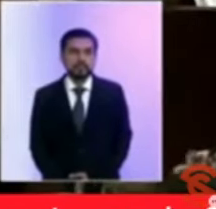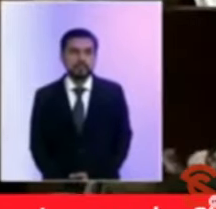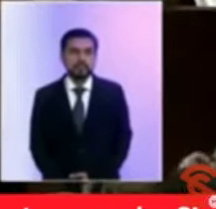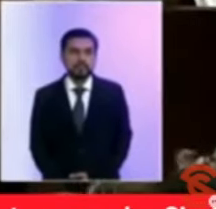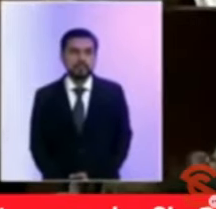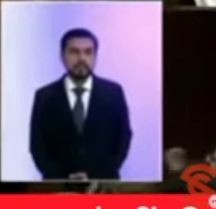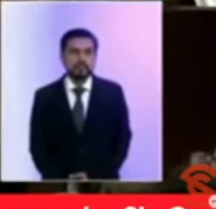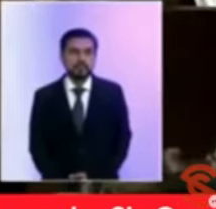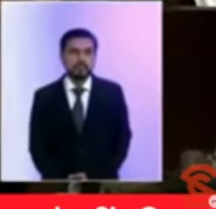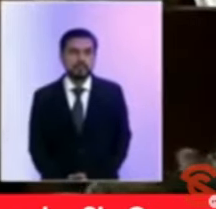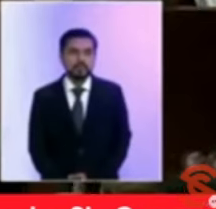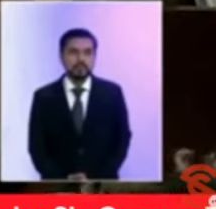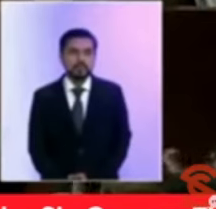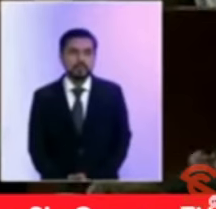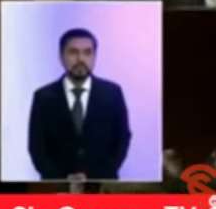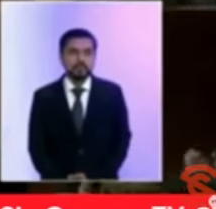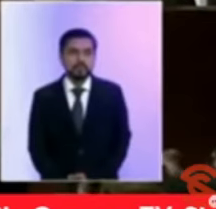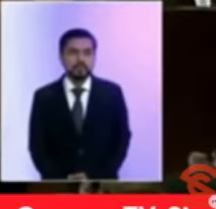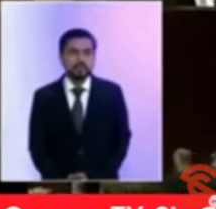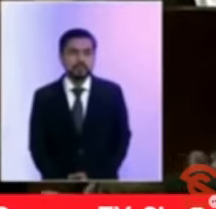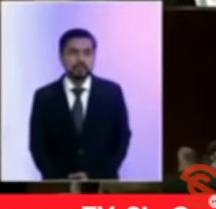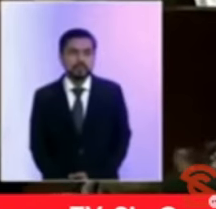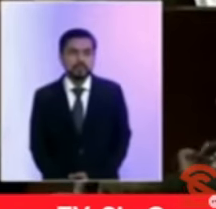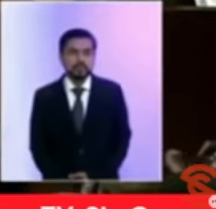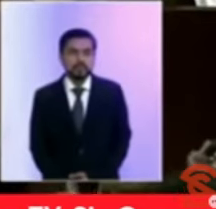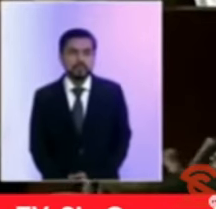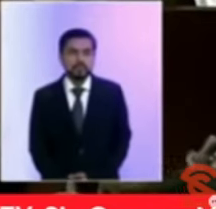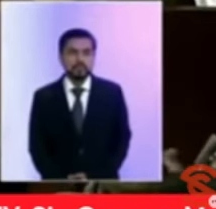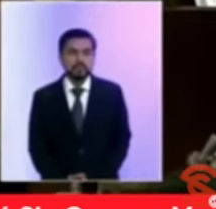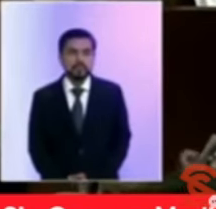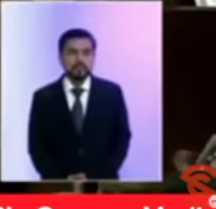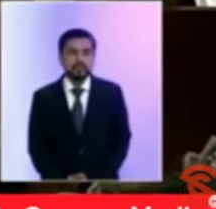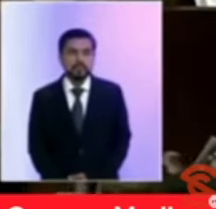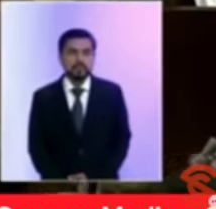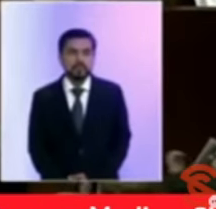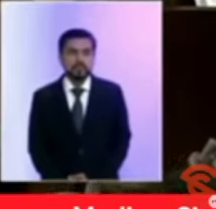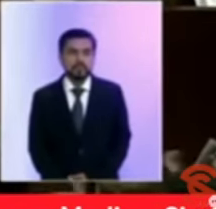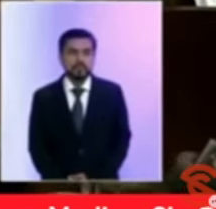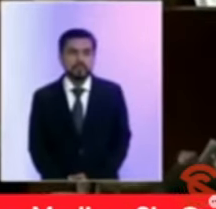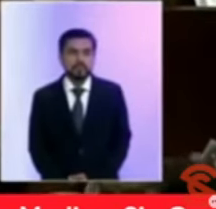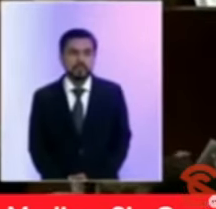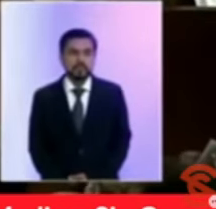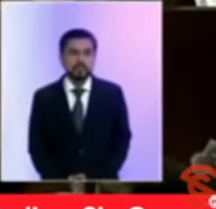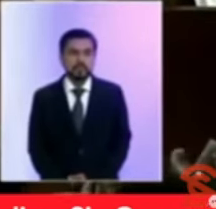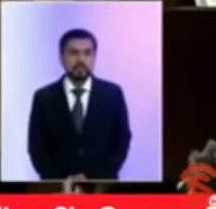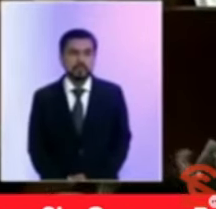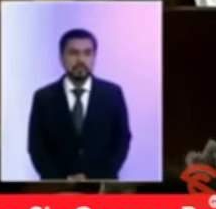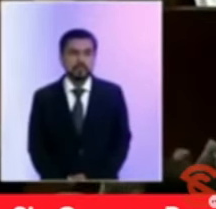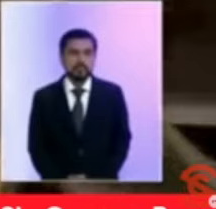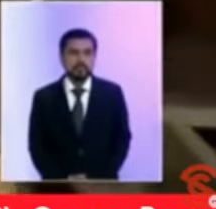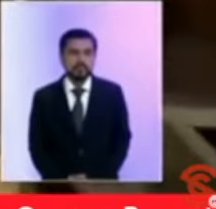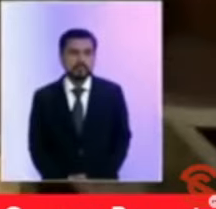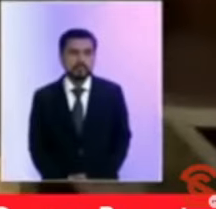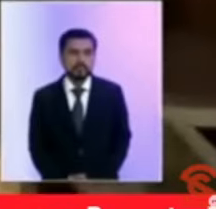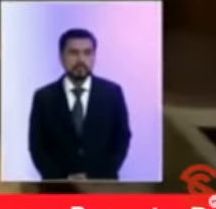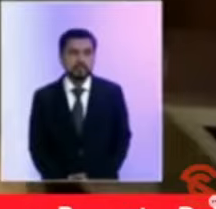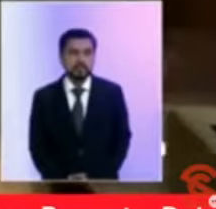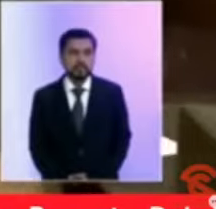presidenta presidenta presidenta presidenta